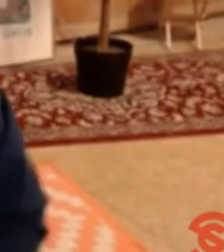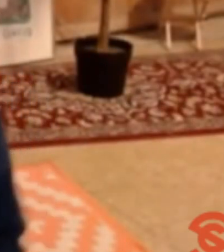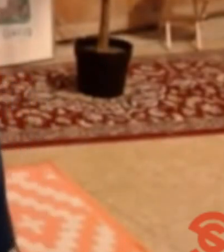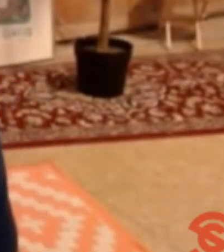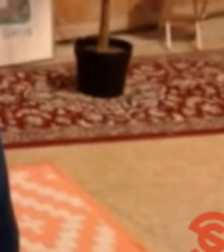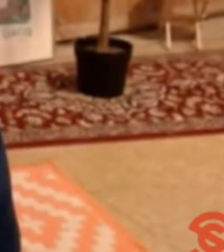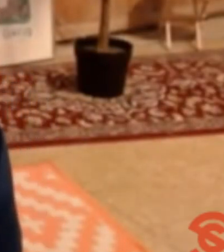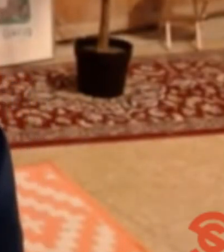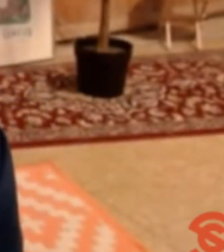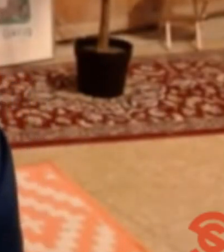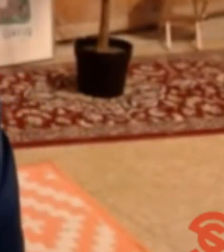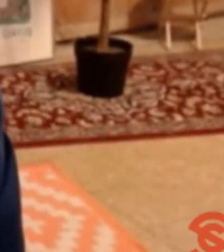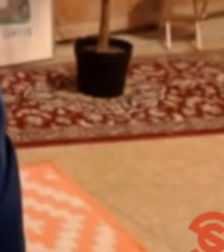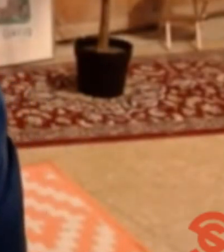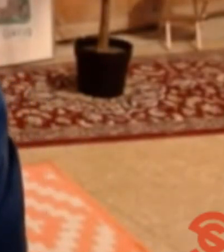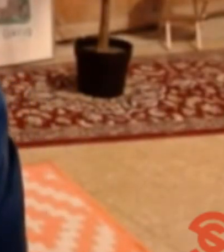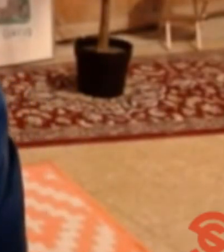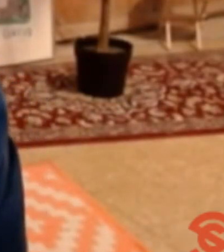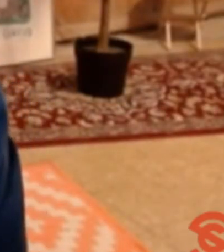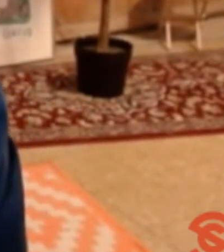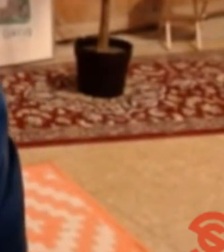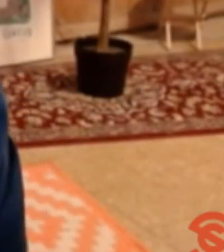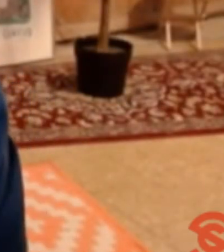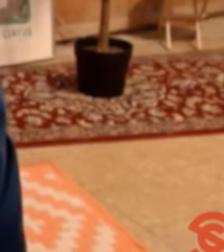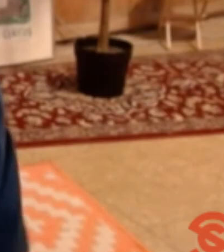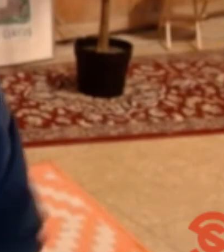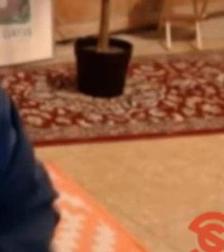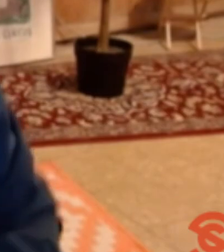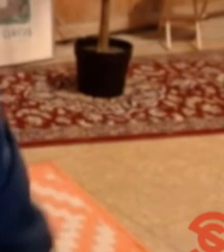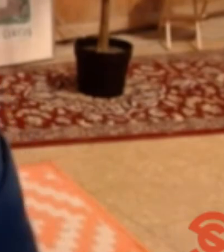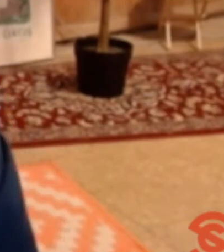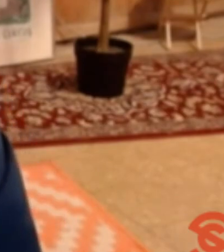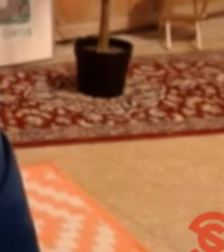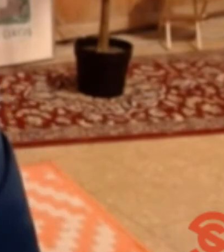muy interesante, y le digo.